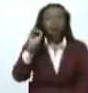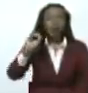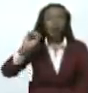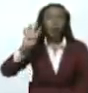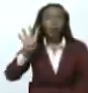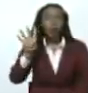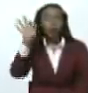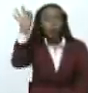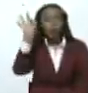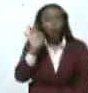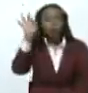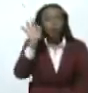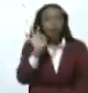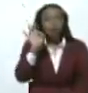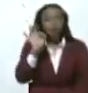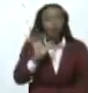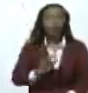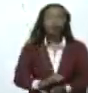21.04%.